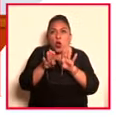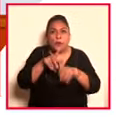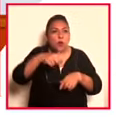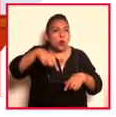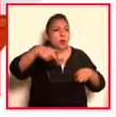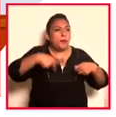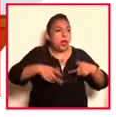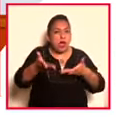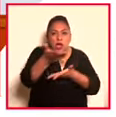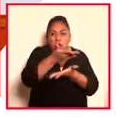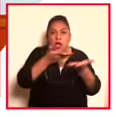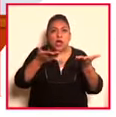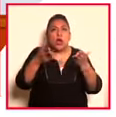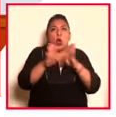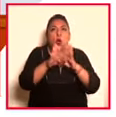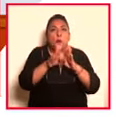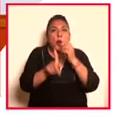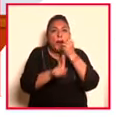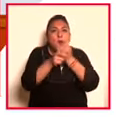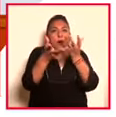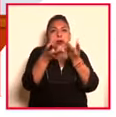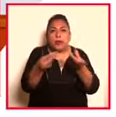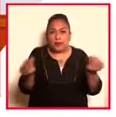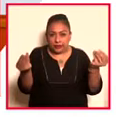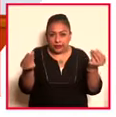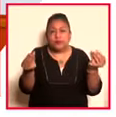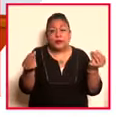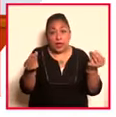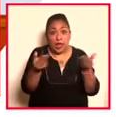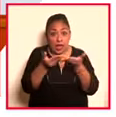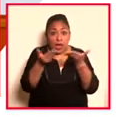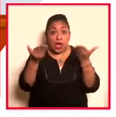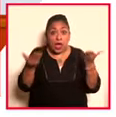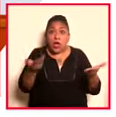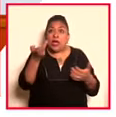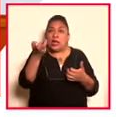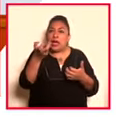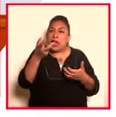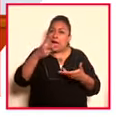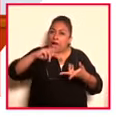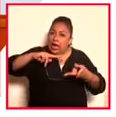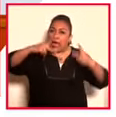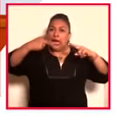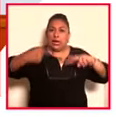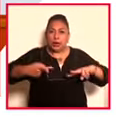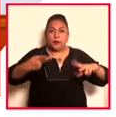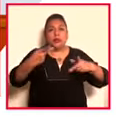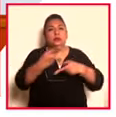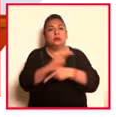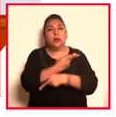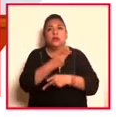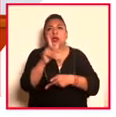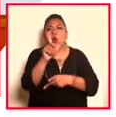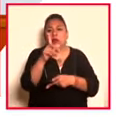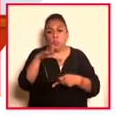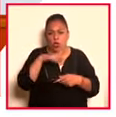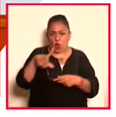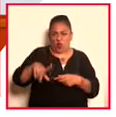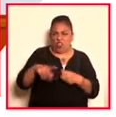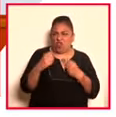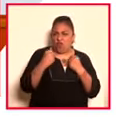y cómo se resuelven los conflictos? Y en este caso era jugar del otro lado. ¿Qué pasa con un Estado